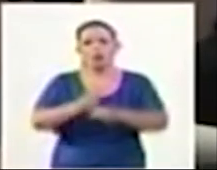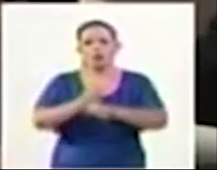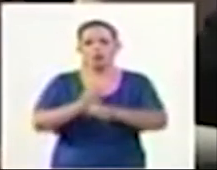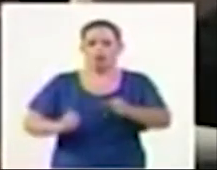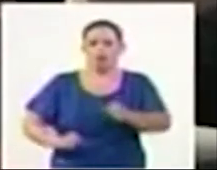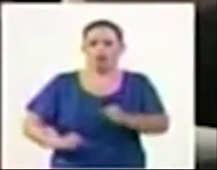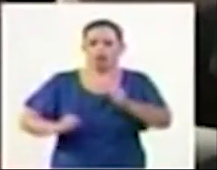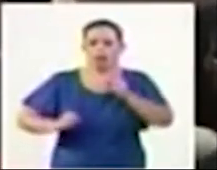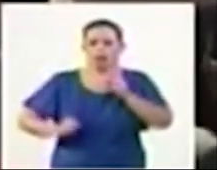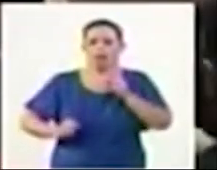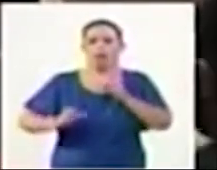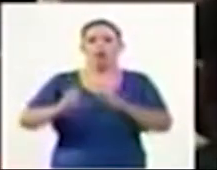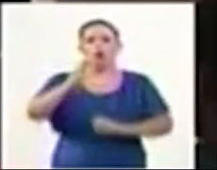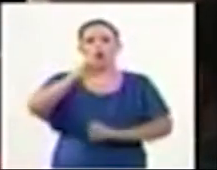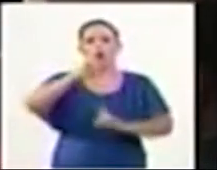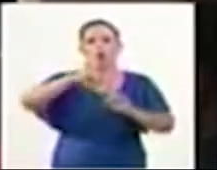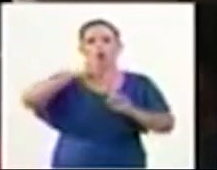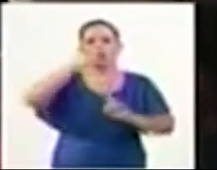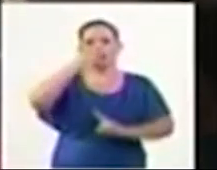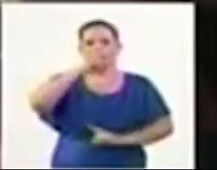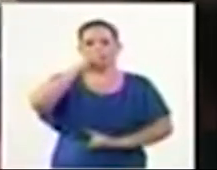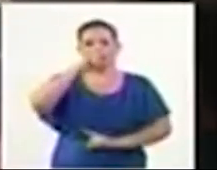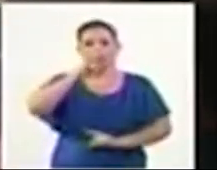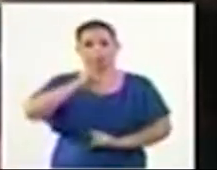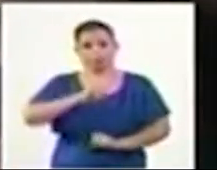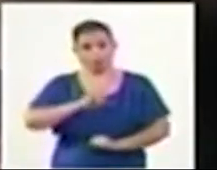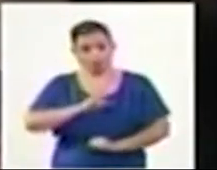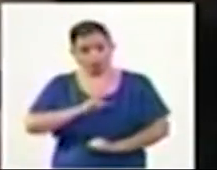Entonces, oficialmente, la OTAN